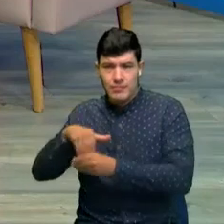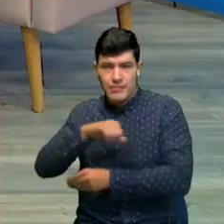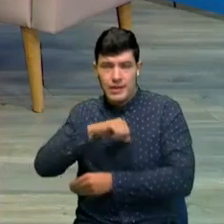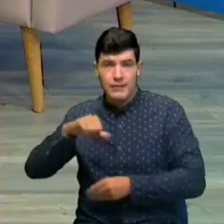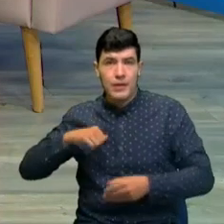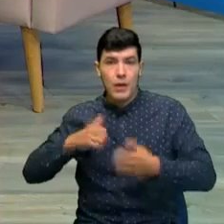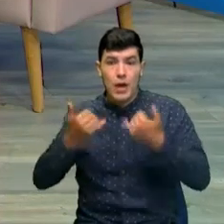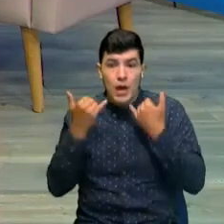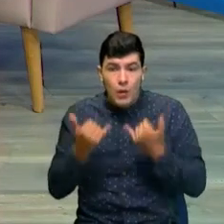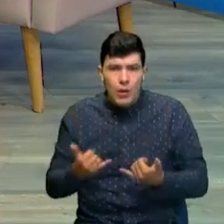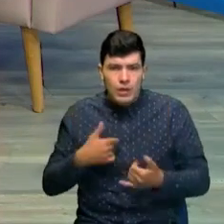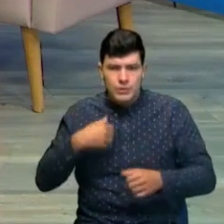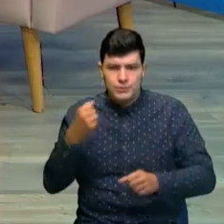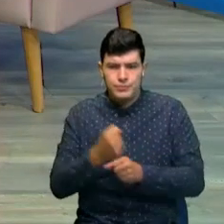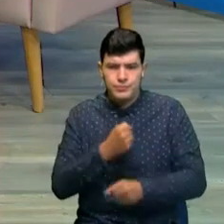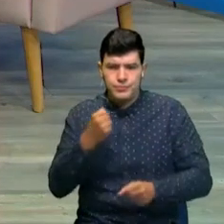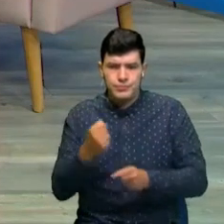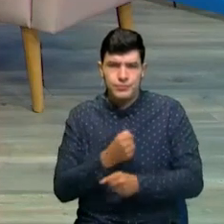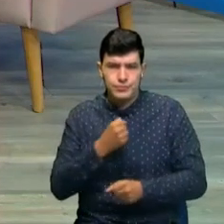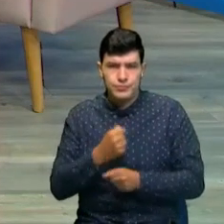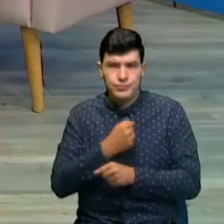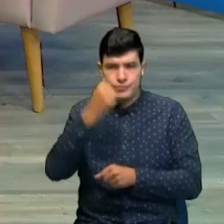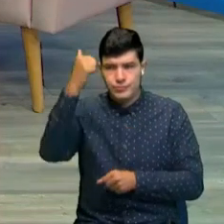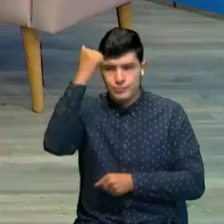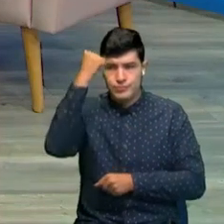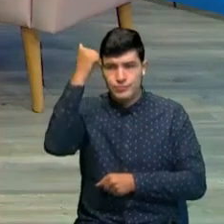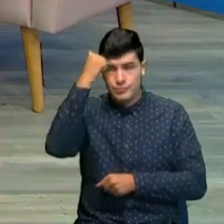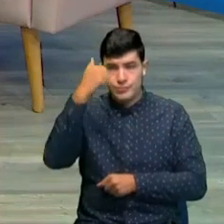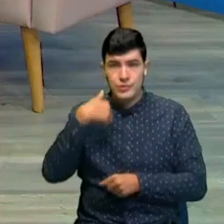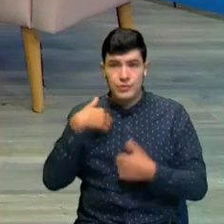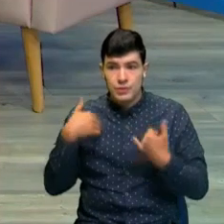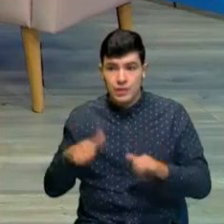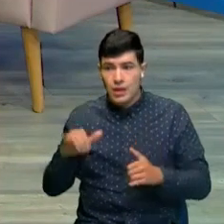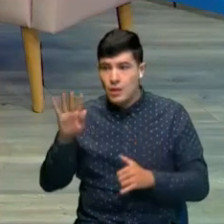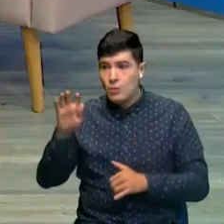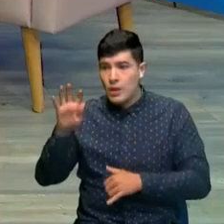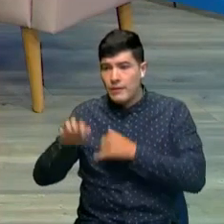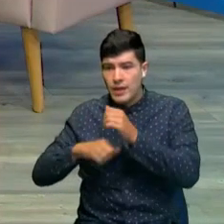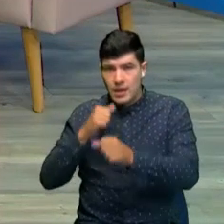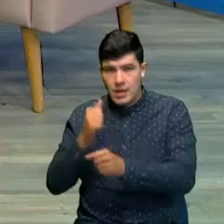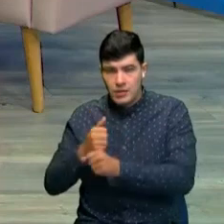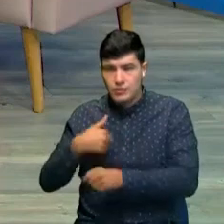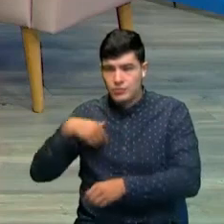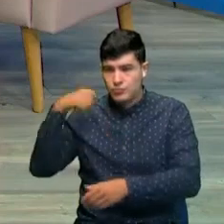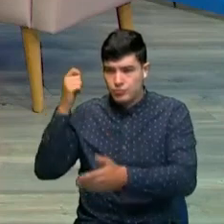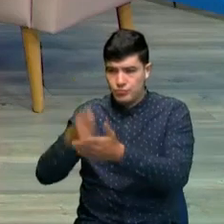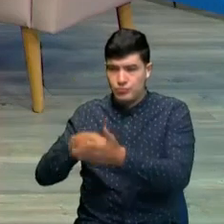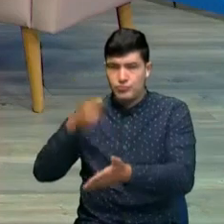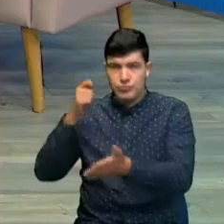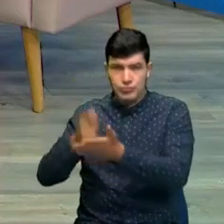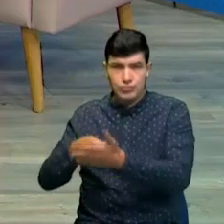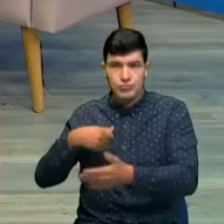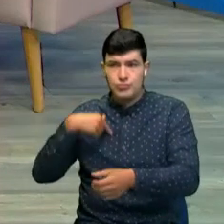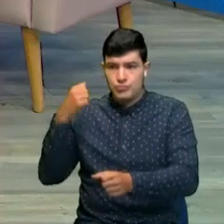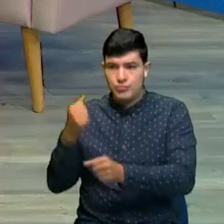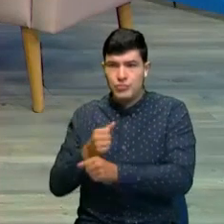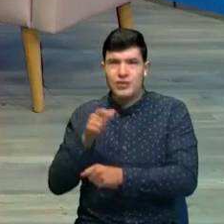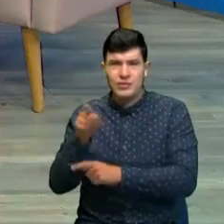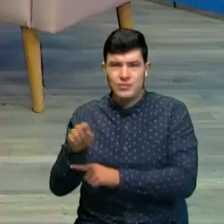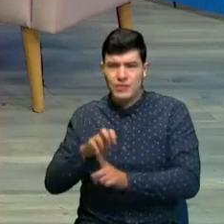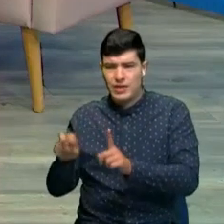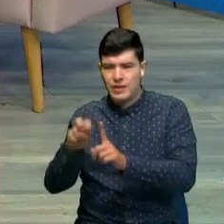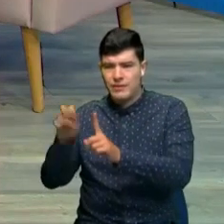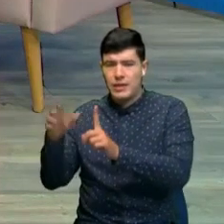Uh-huh. Actualmente estoy laborando en el magisterio. Llevo 9 años en el magisterio laborando y es un régimen